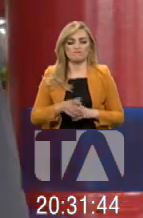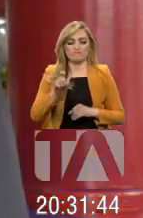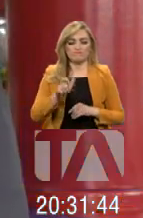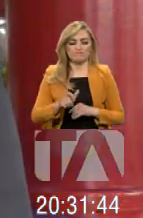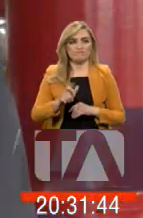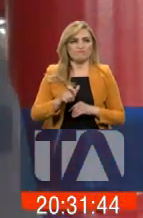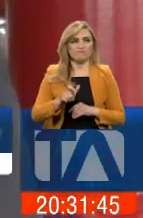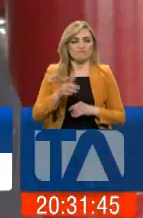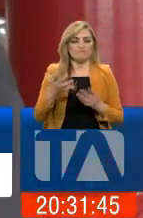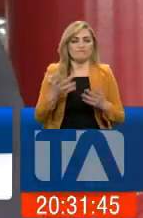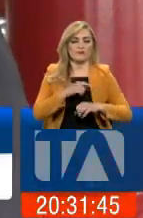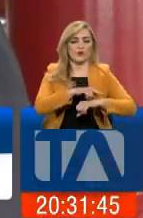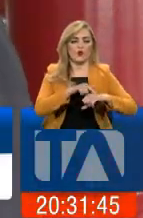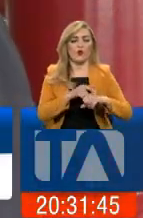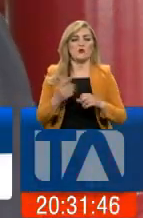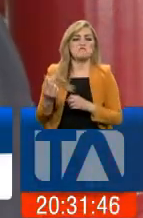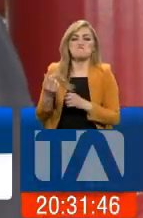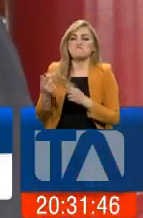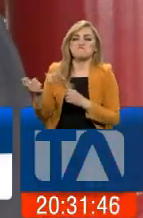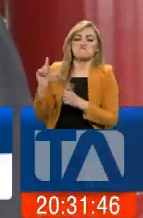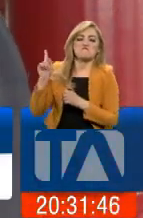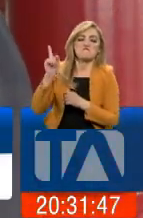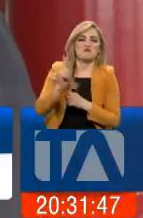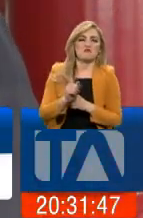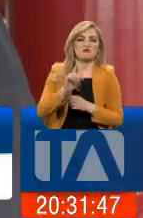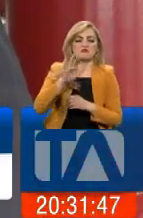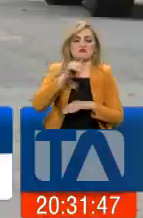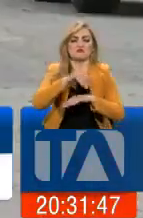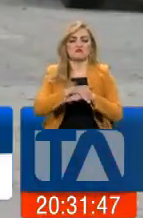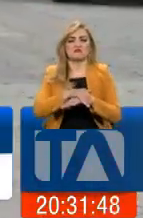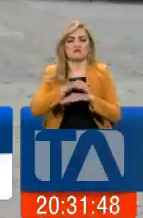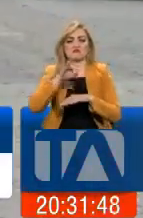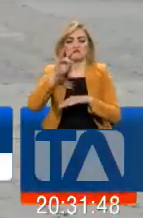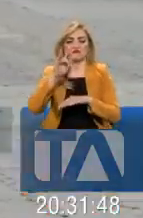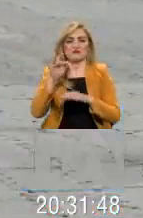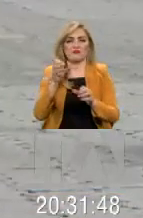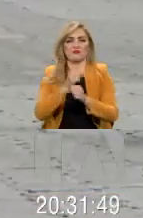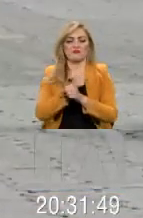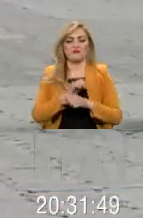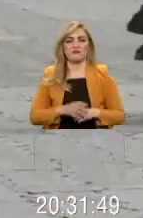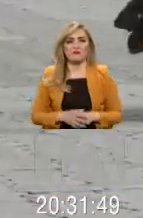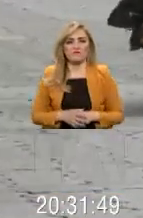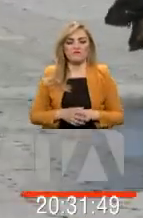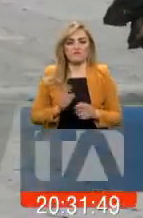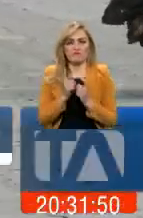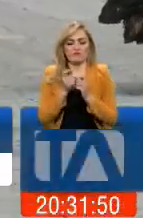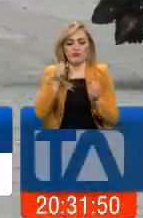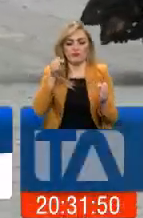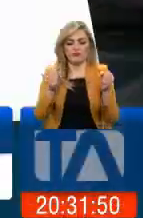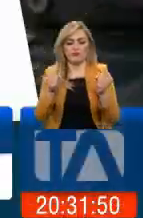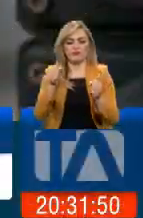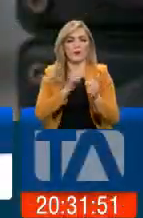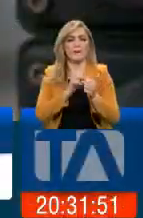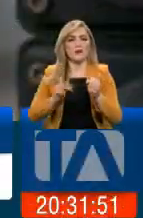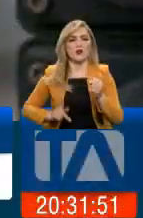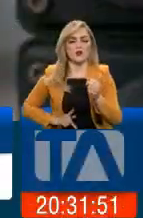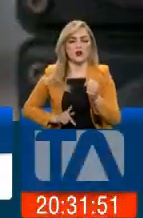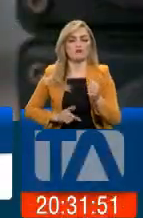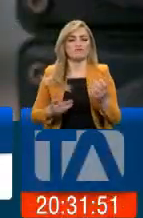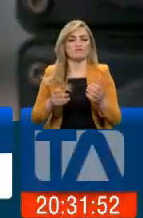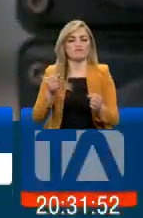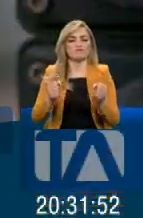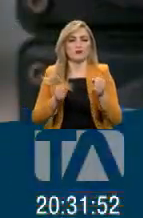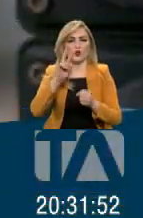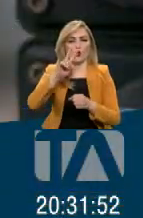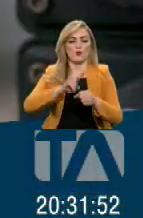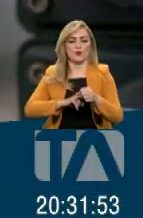de la tarde a 8 o 9 de la noche. O sea que así nos va a afectar. Otro de los cambios es que los vehículos particulares pueden circular únicamente